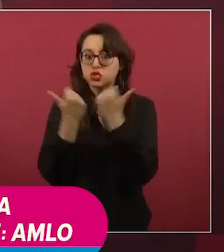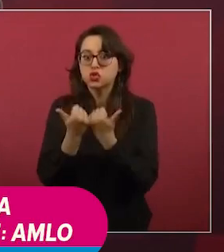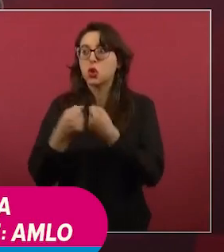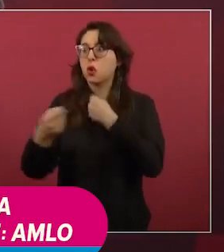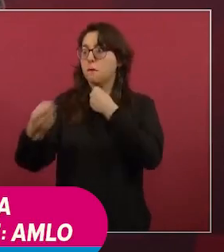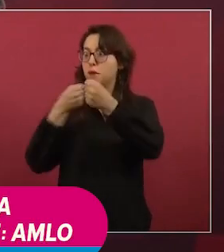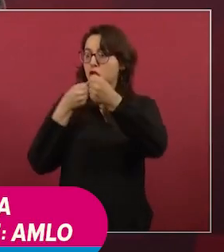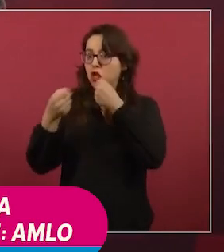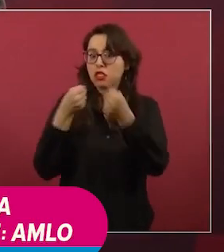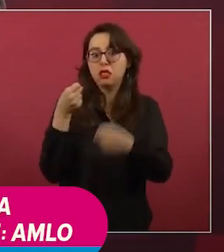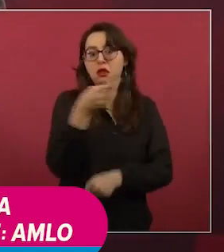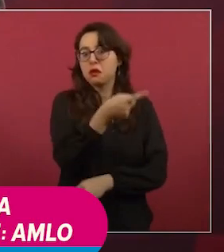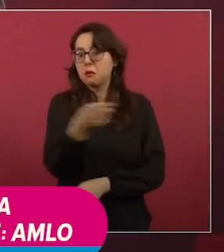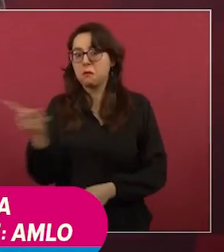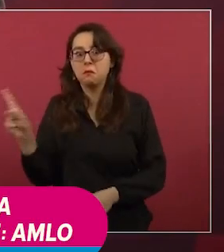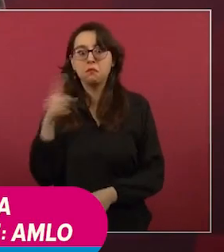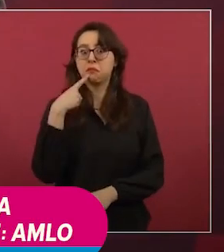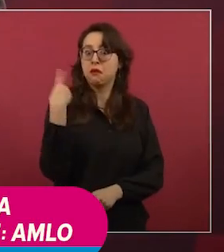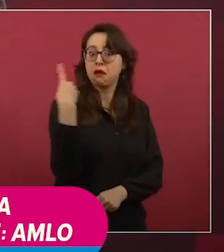dijo nada.